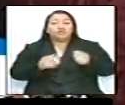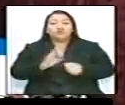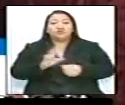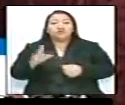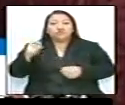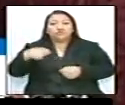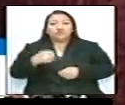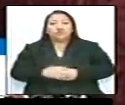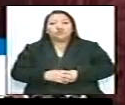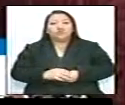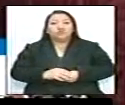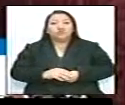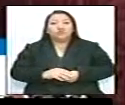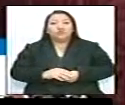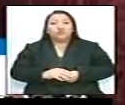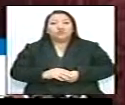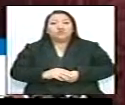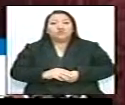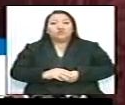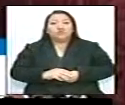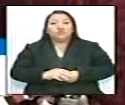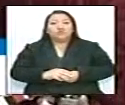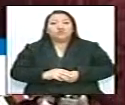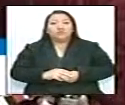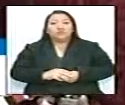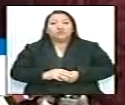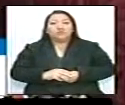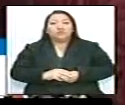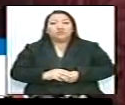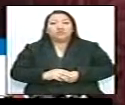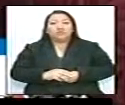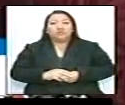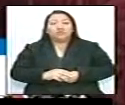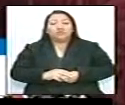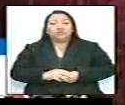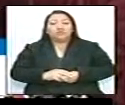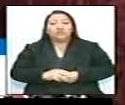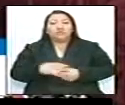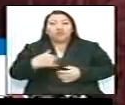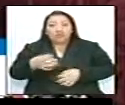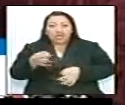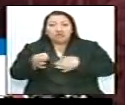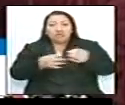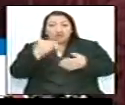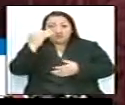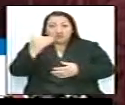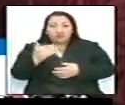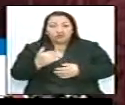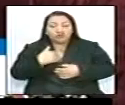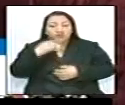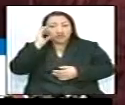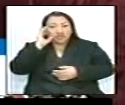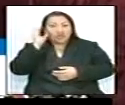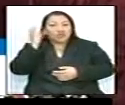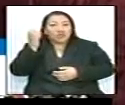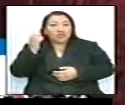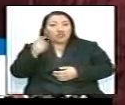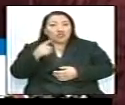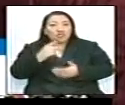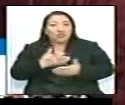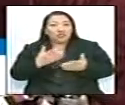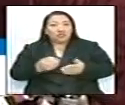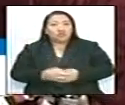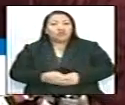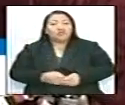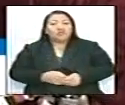necesidades como ente electoral. Y siendo esto así, presidenta, yo creo que en esta